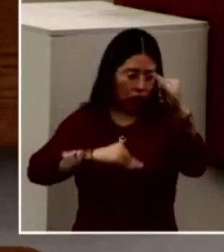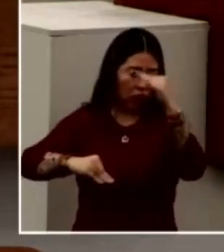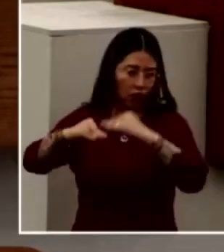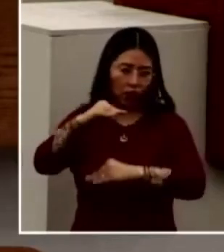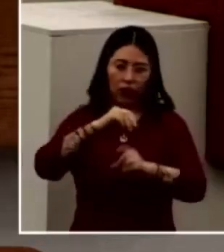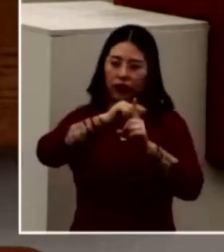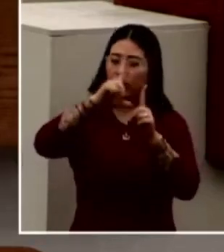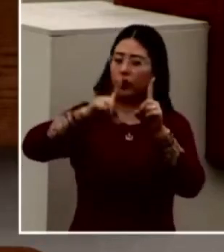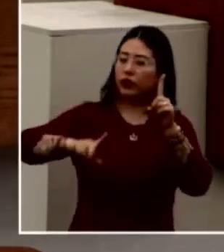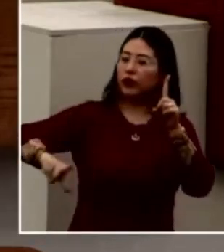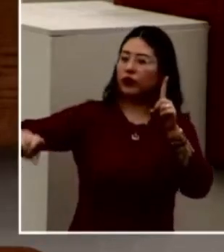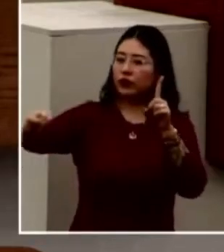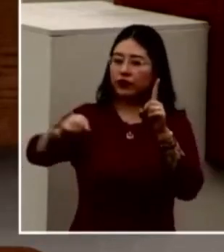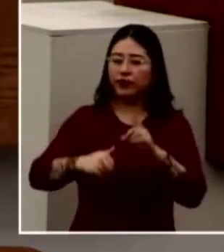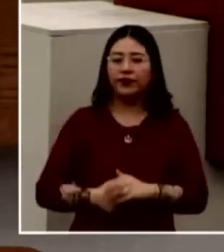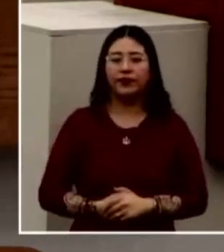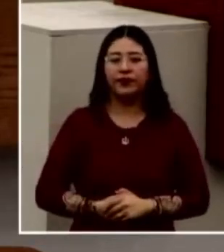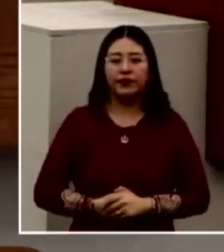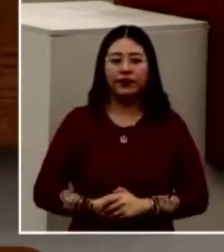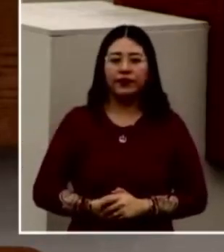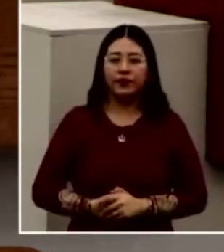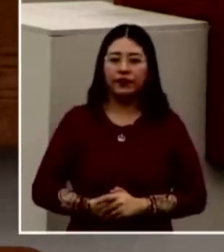territorio nacional.